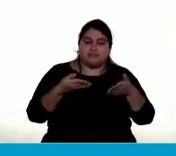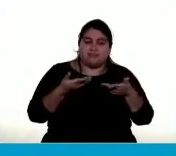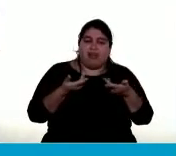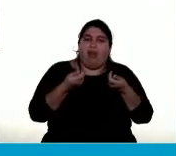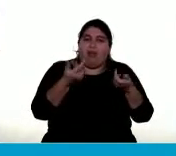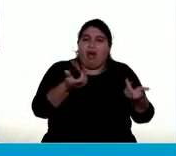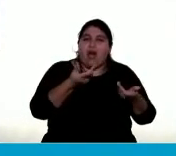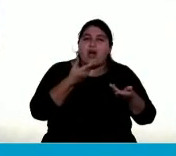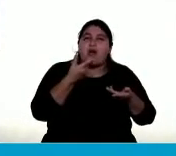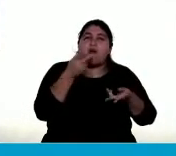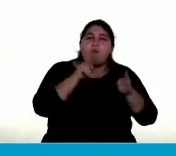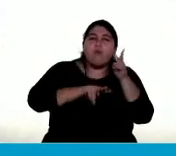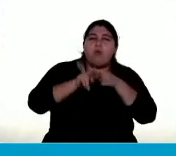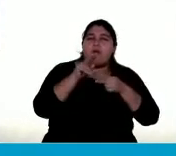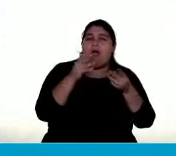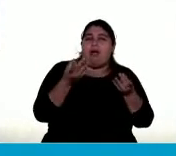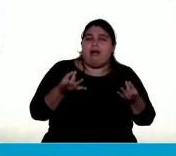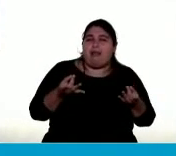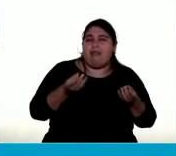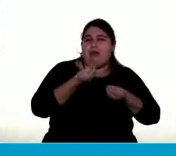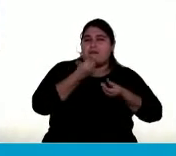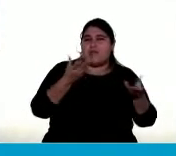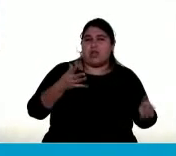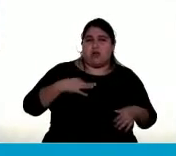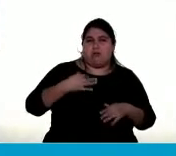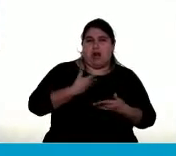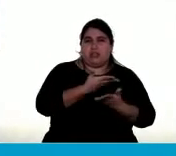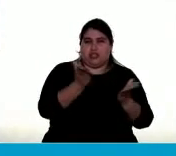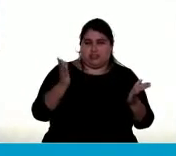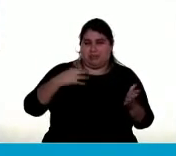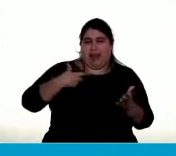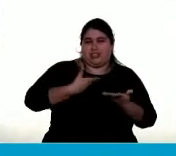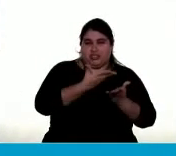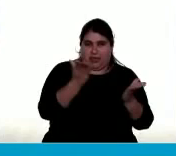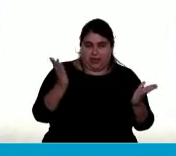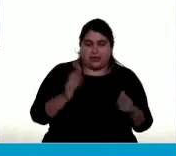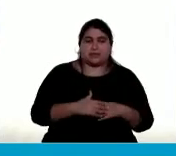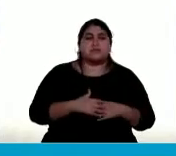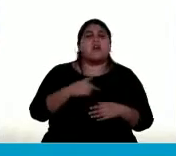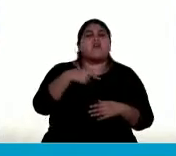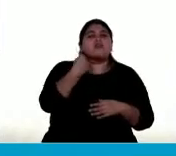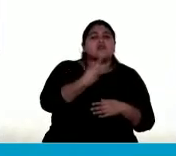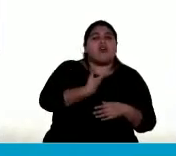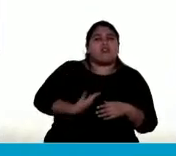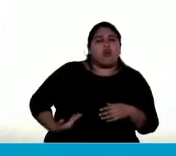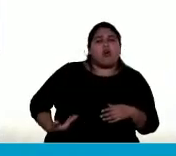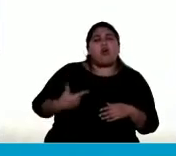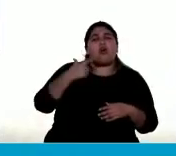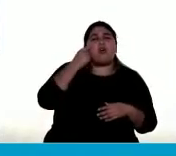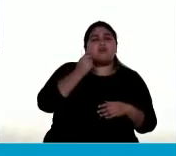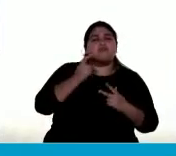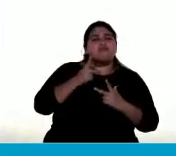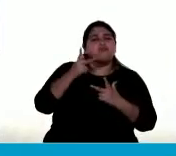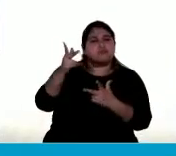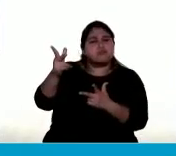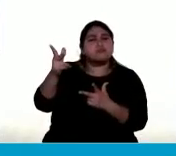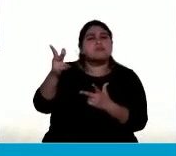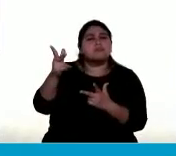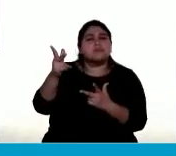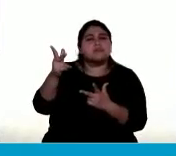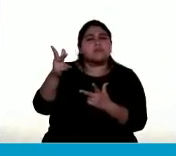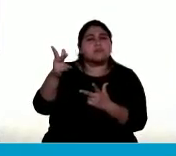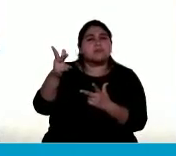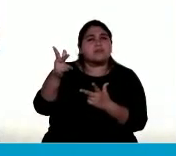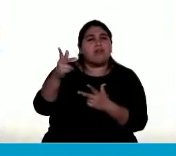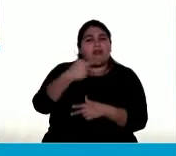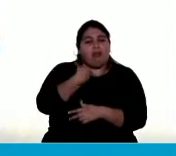la calidad de la sociedad. Nosotros le dijimos al gobernador de la provincia de Buenos Aires que íbamos